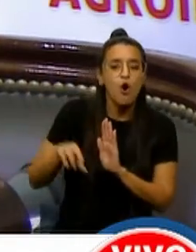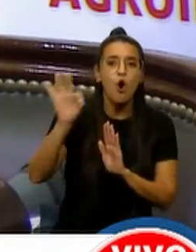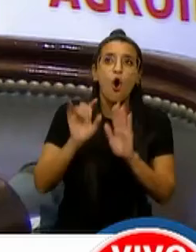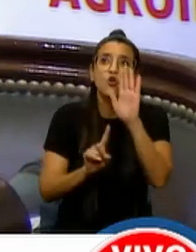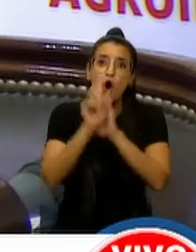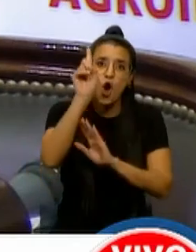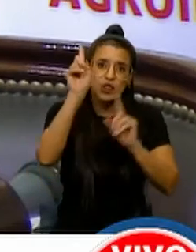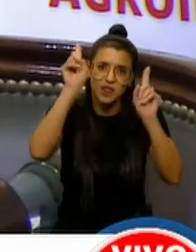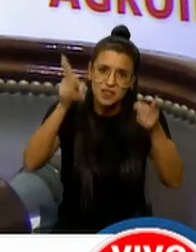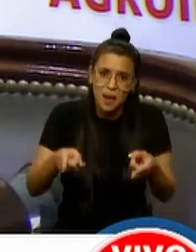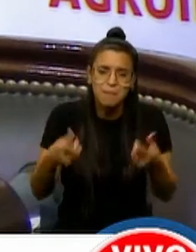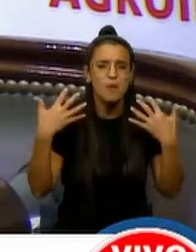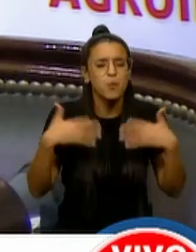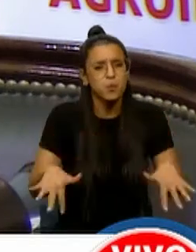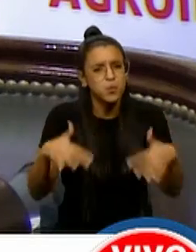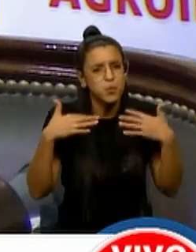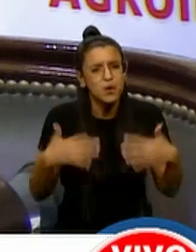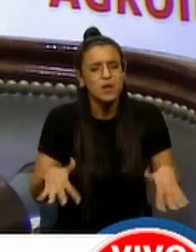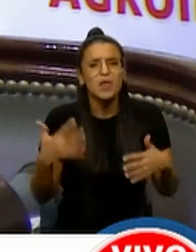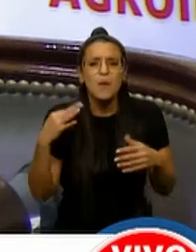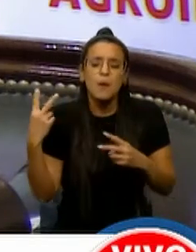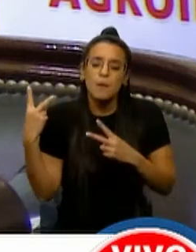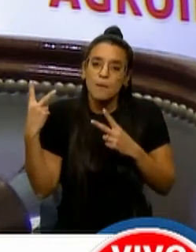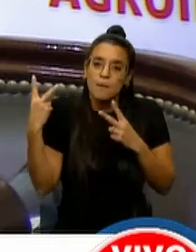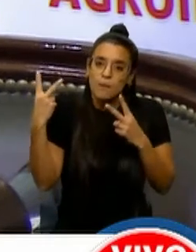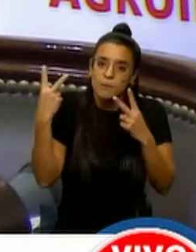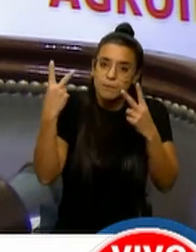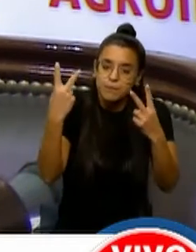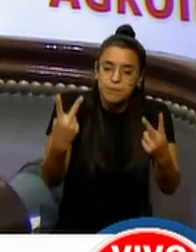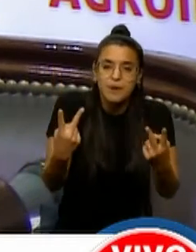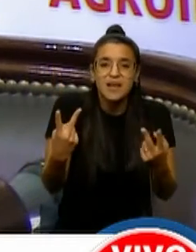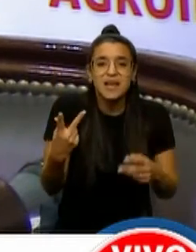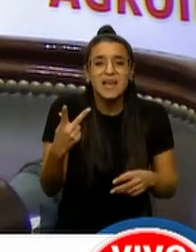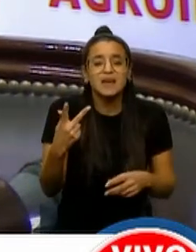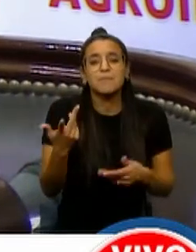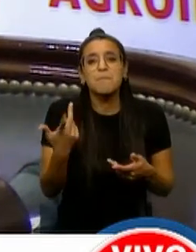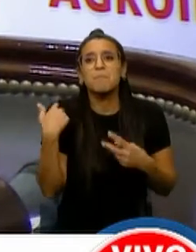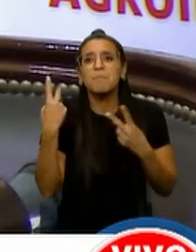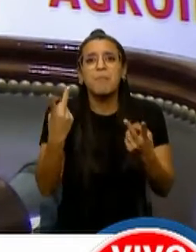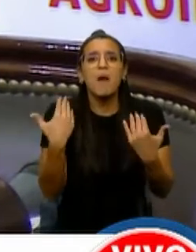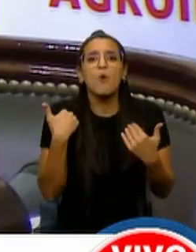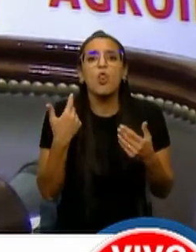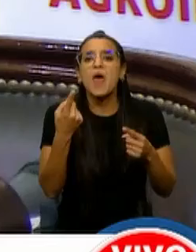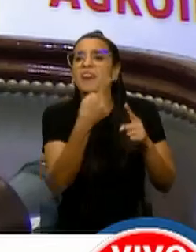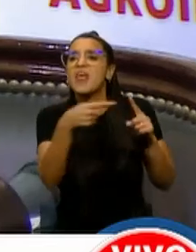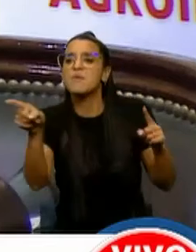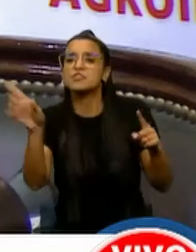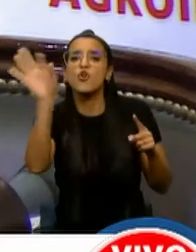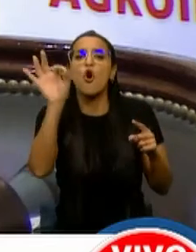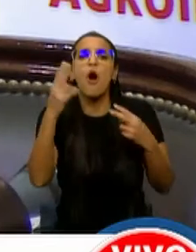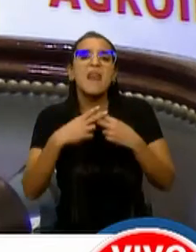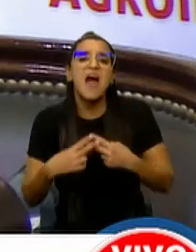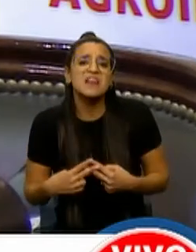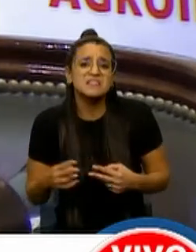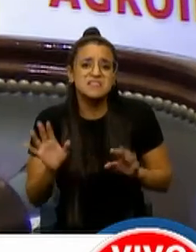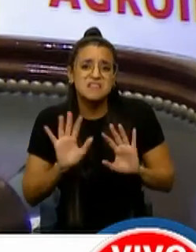norte también, de repente son en kilómetros para ir a hacer una derivación, para hacerse un simple